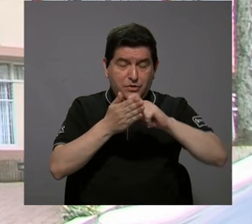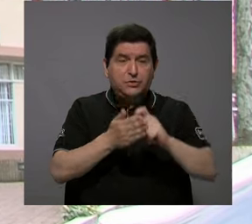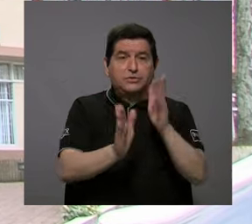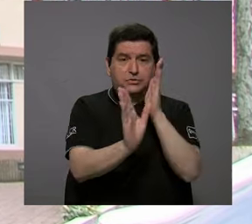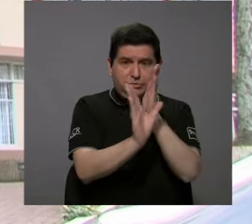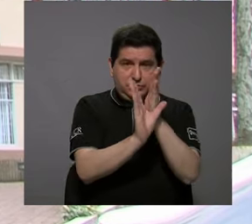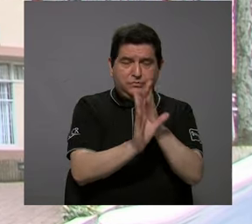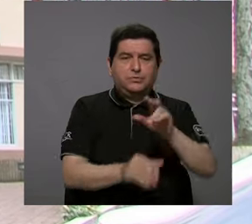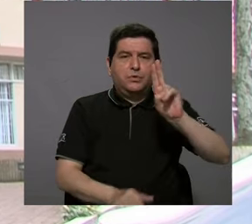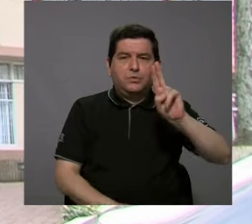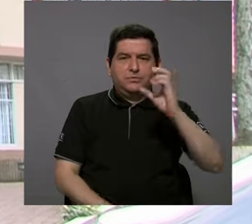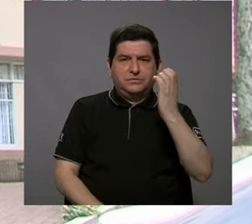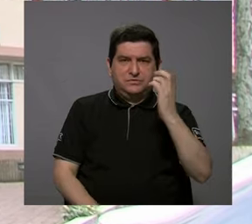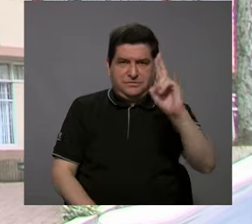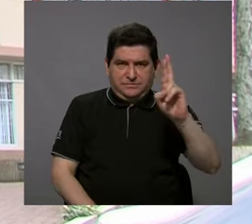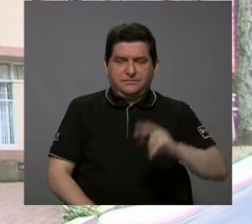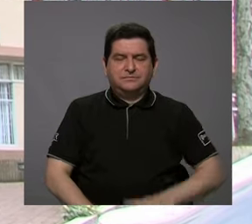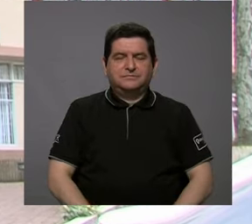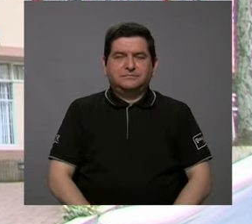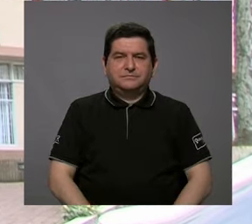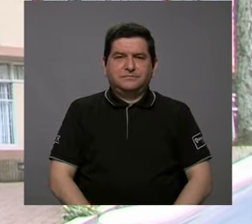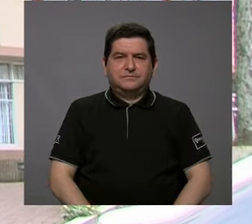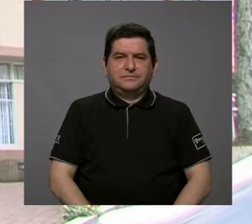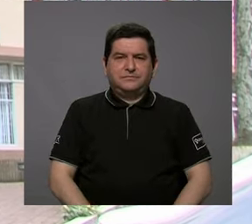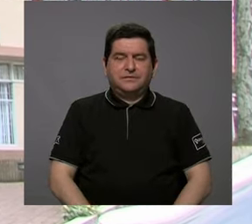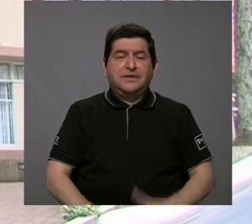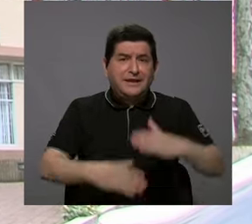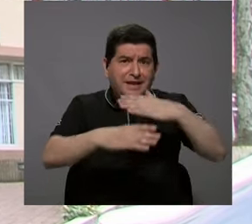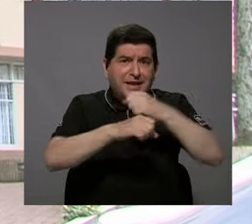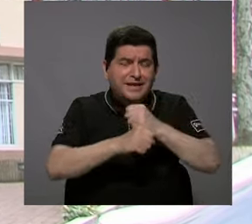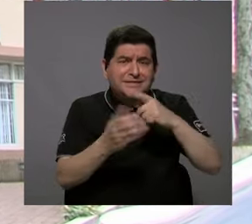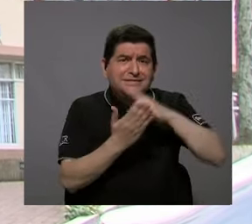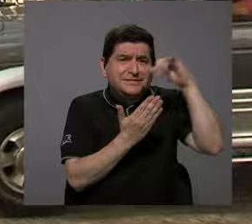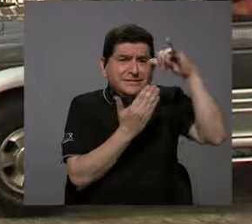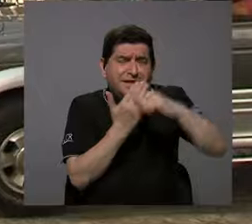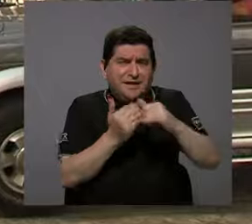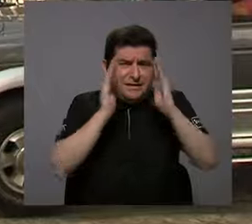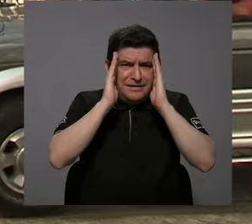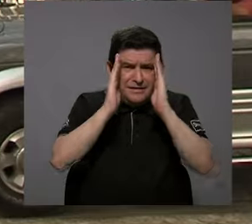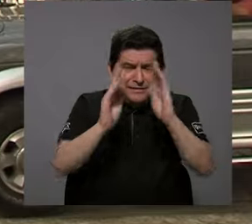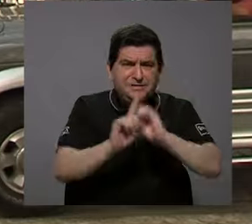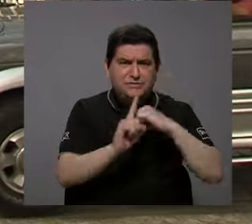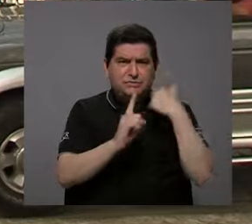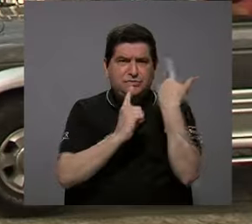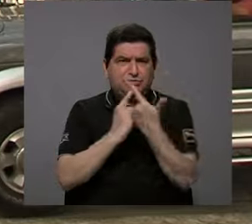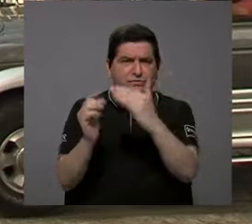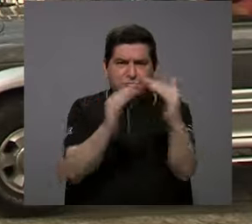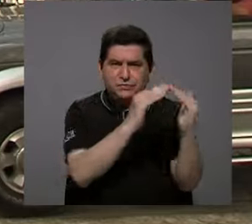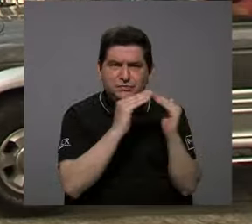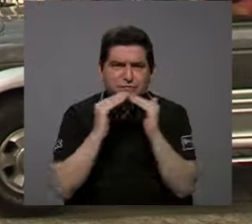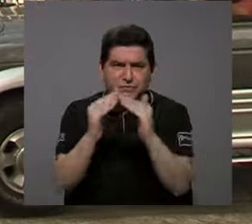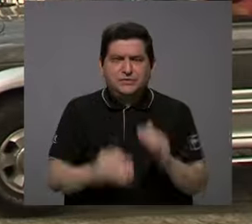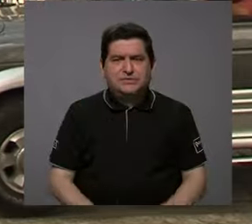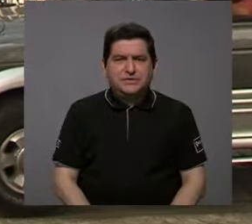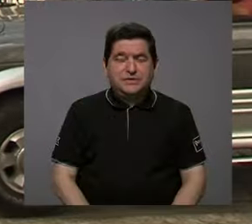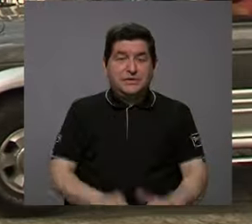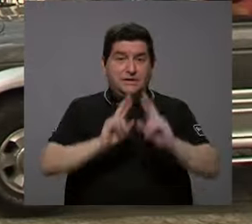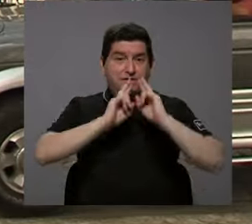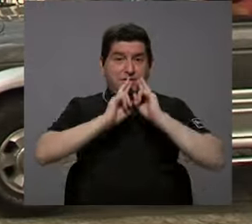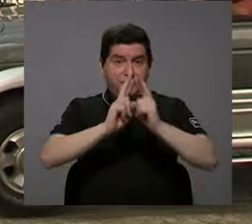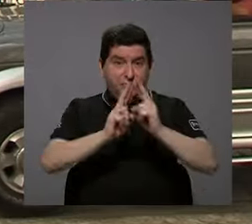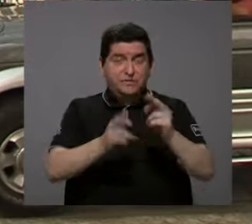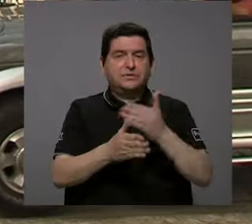psicología de la Universidad de Costa Rica y realizaron un proyecto de abordaje social comunitario cuyos